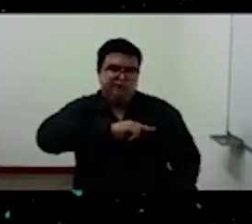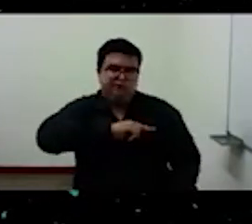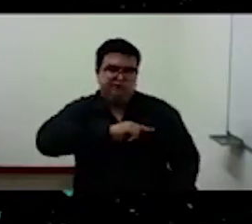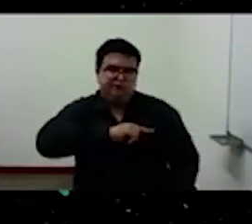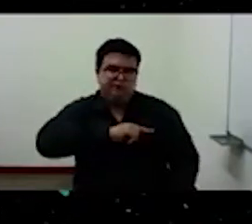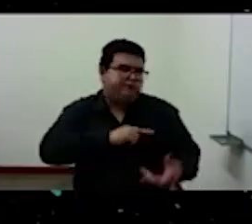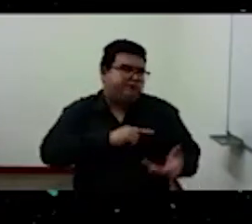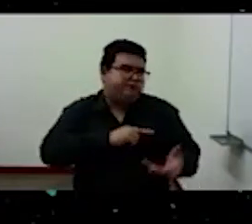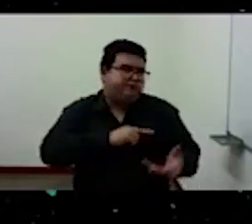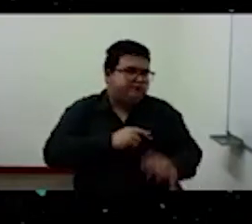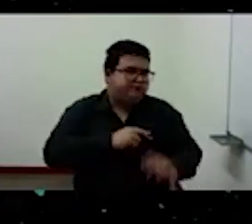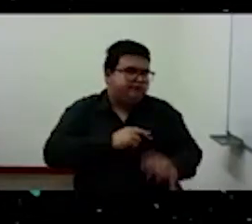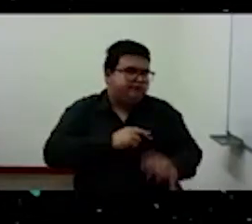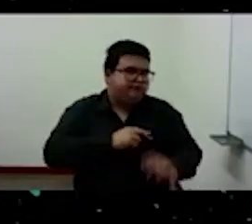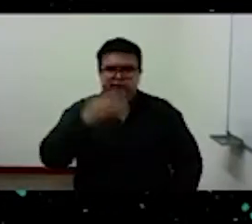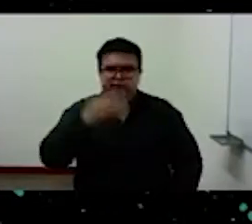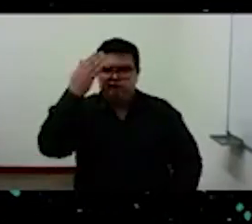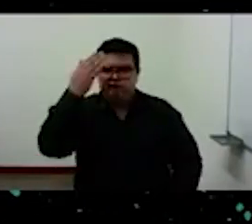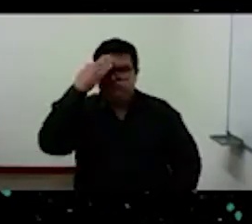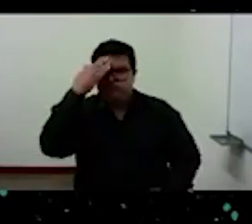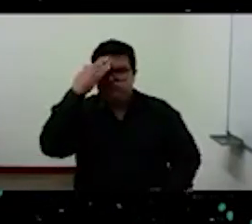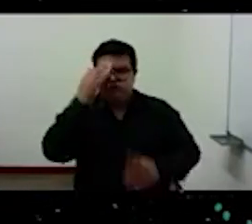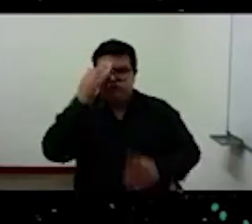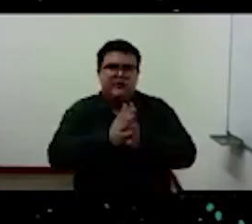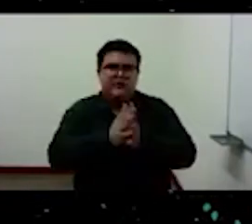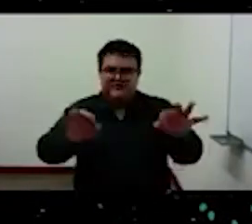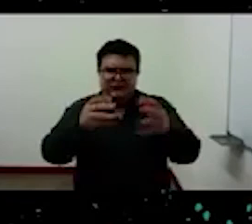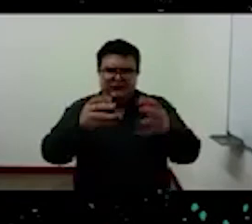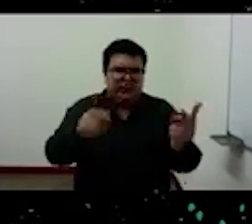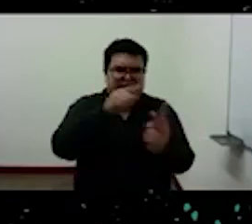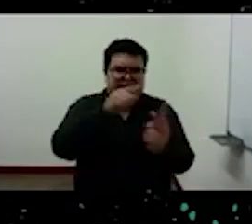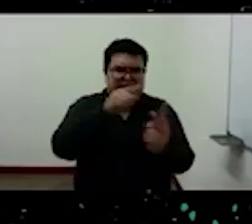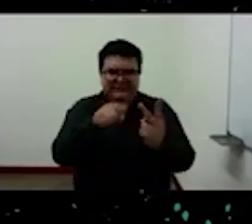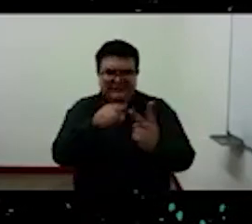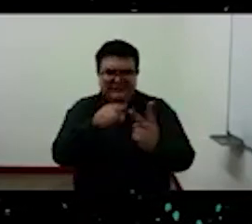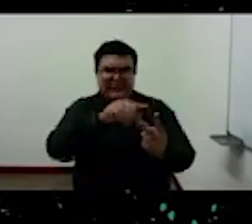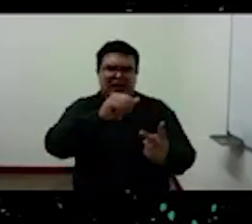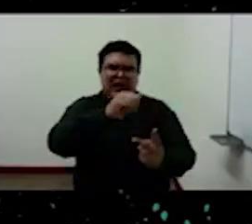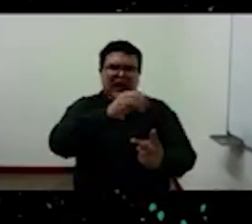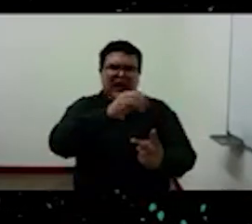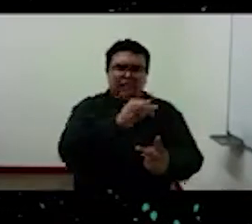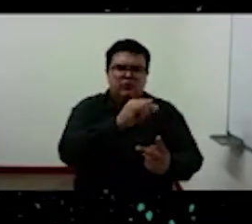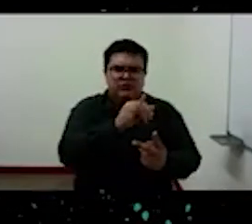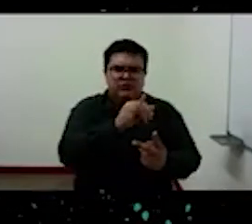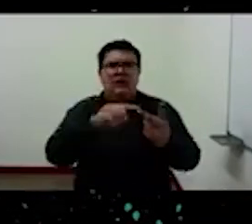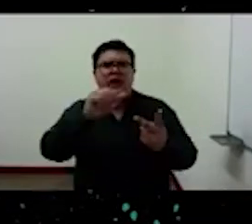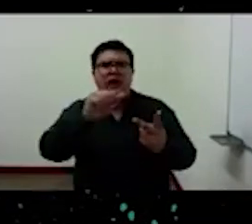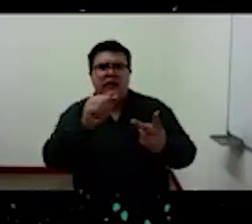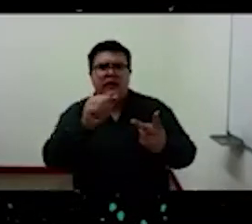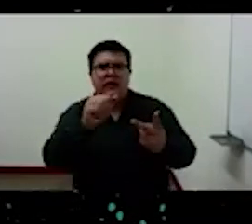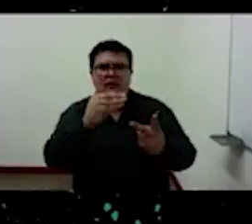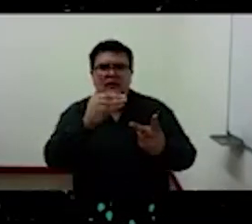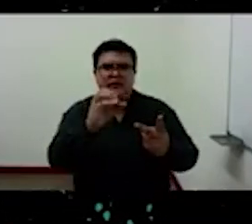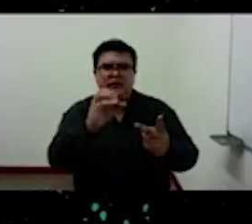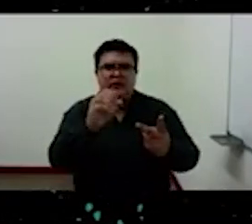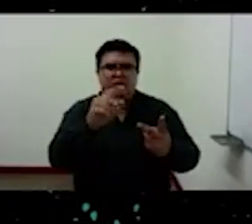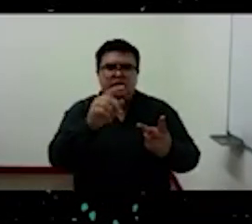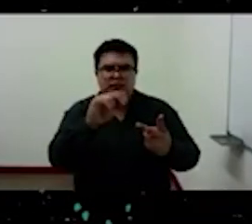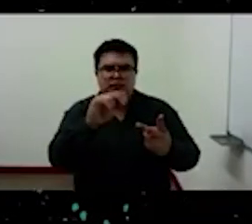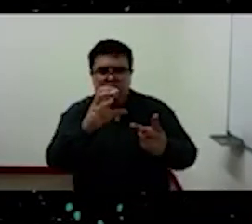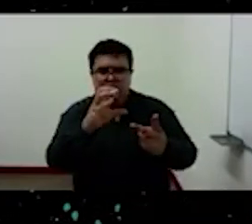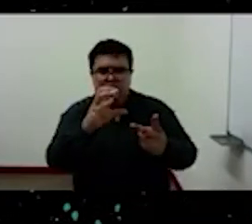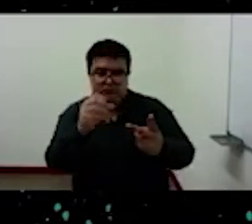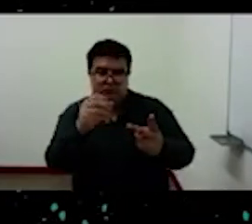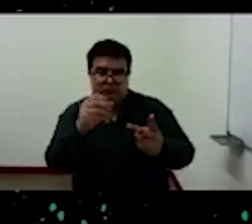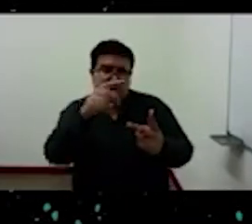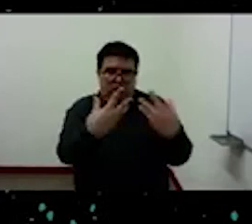enfrentados a ese Apolinio y a ese Dionisíaco son constitutivas de nosotros.